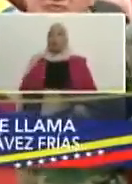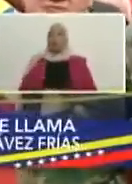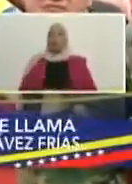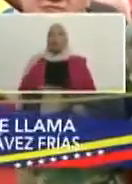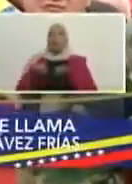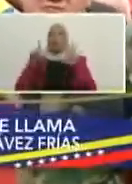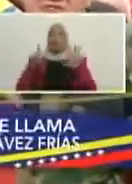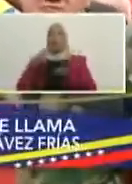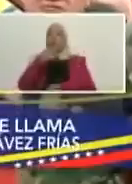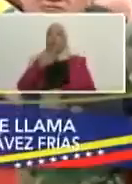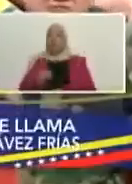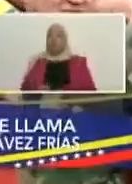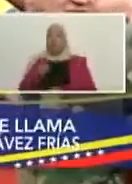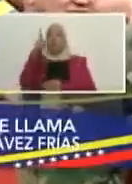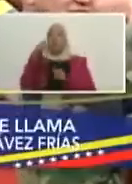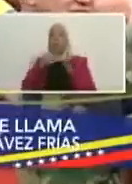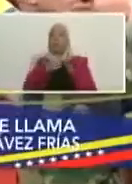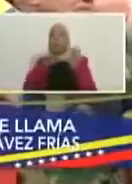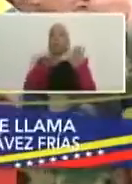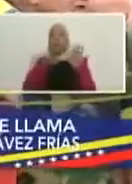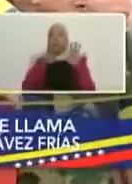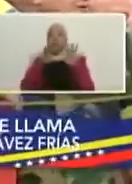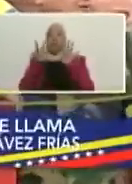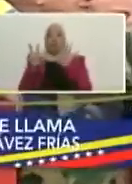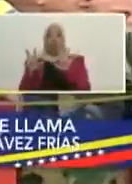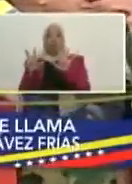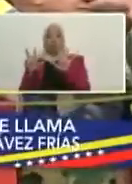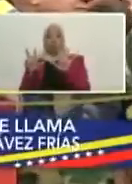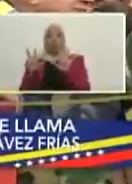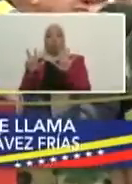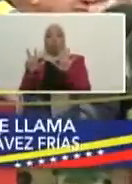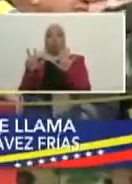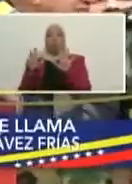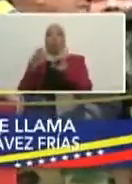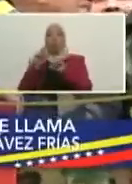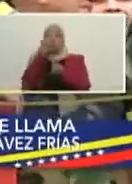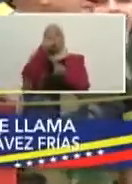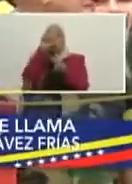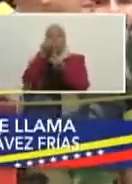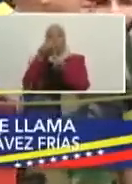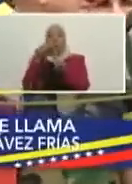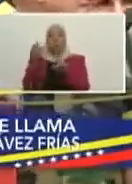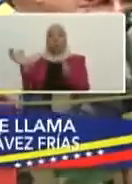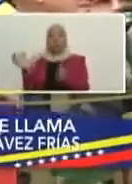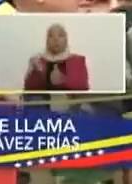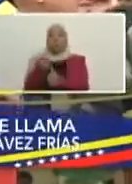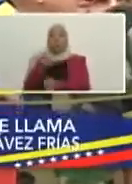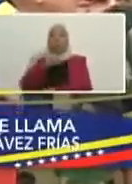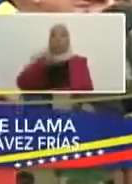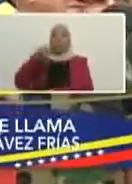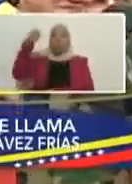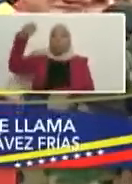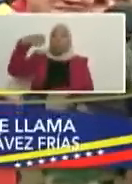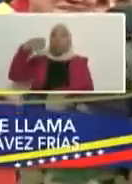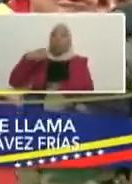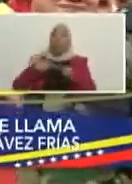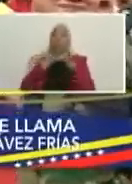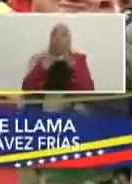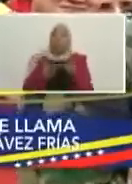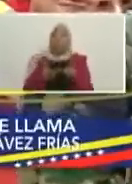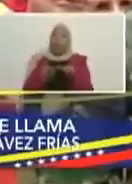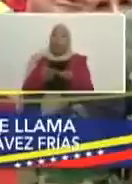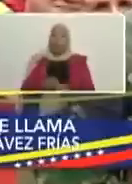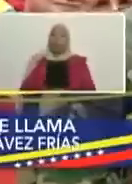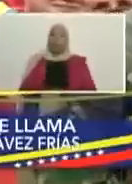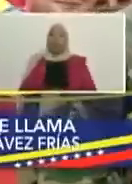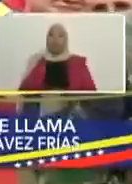6 de diciembre de 1998, se cumplió su luz, su mandato. No más